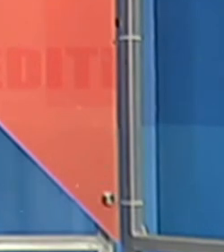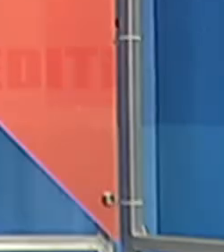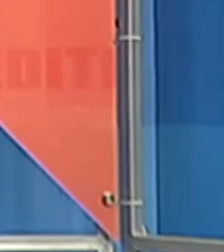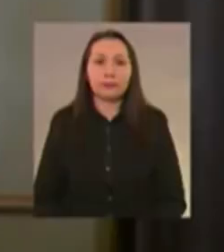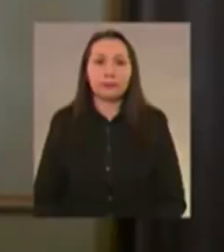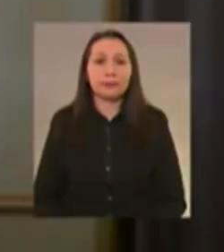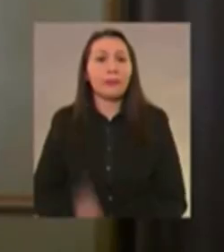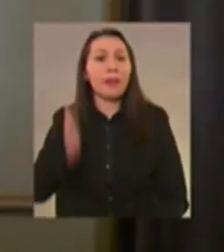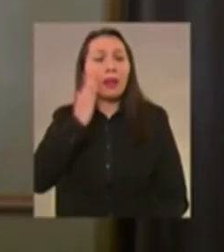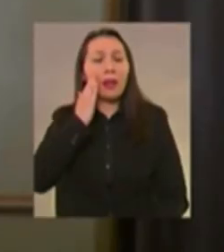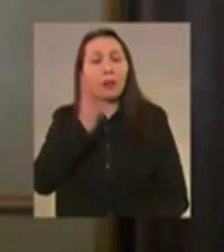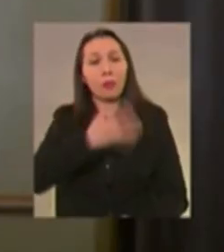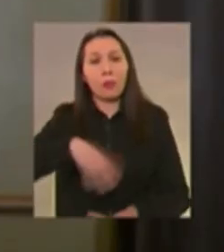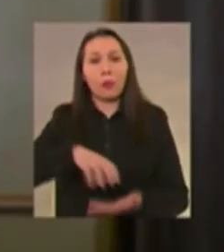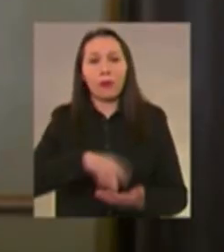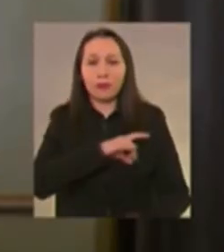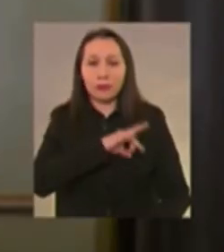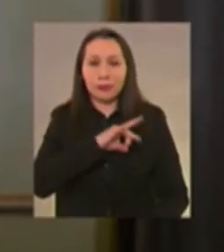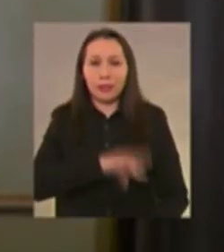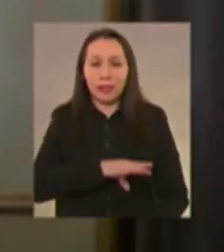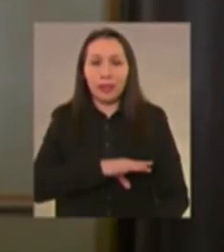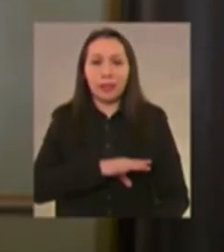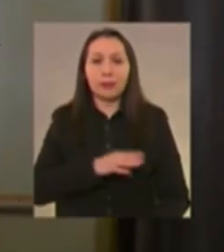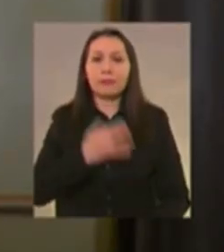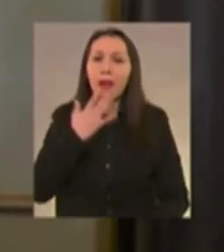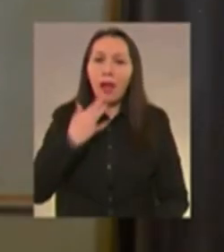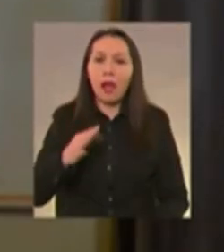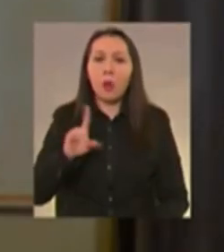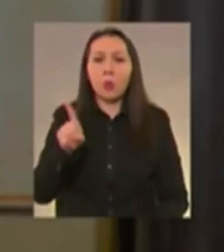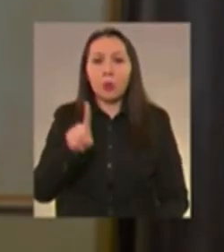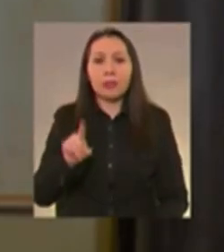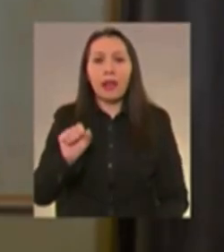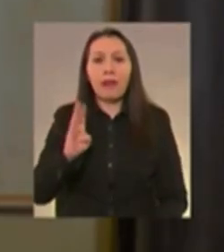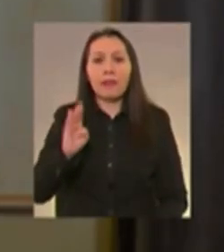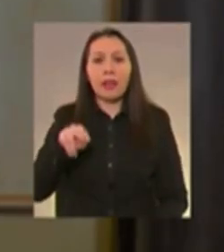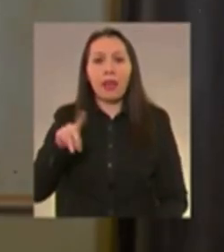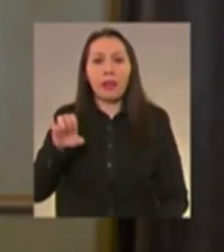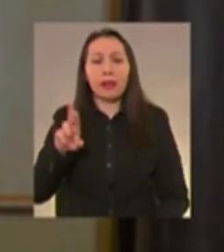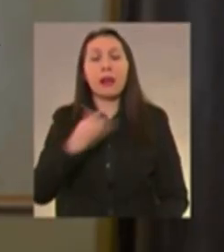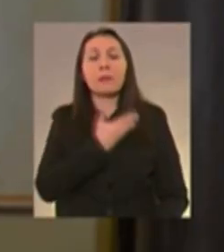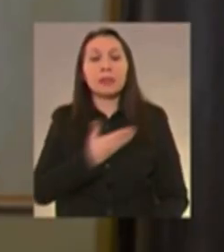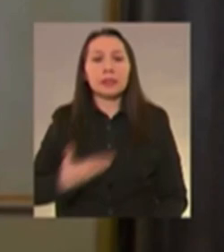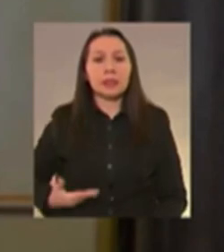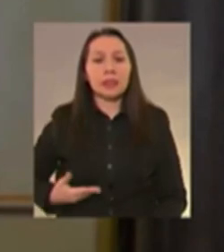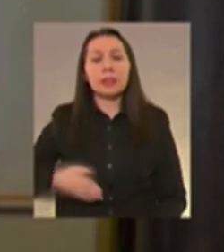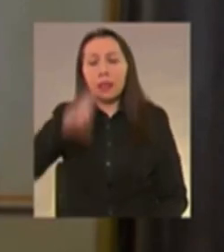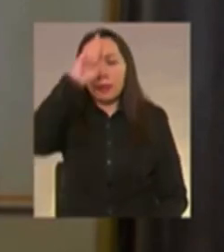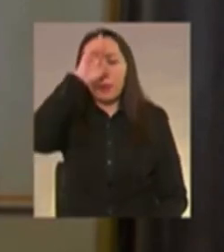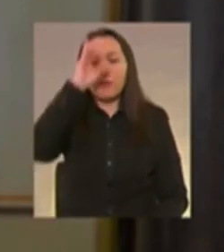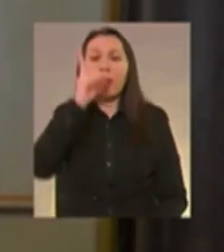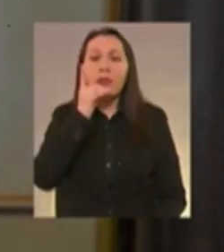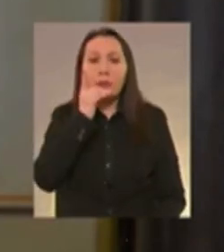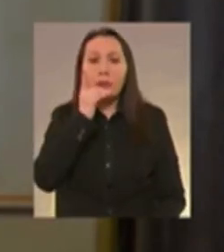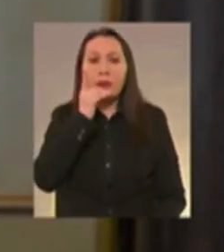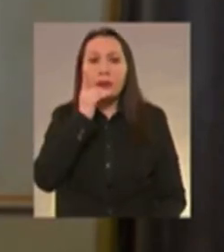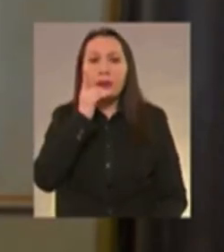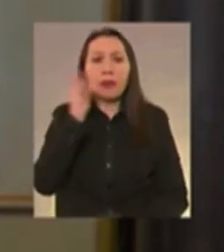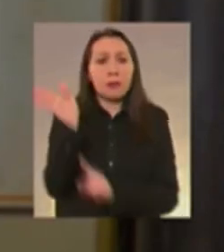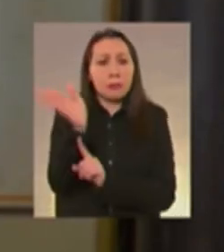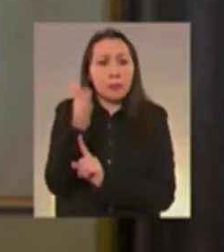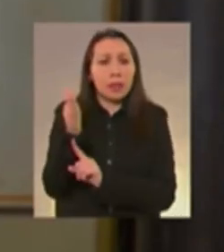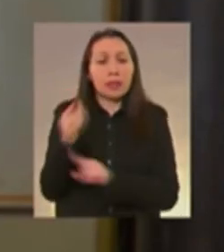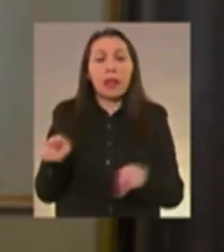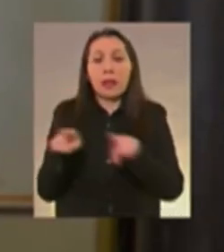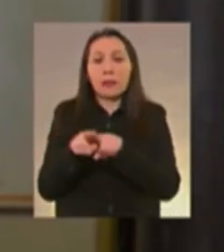verlo. Pueblo chileno. Les habla Luis Abinader, presidente de la República Dominicana, patria hermana de